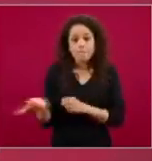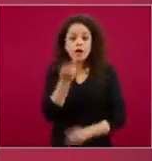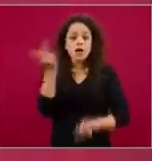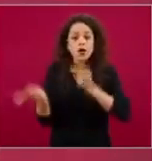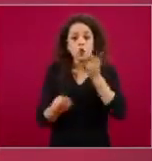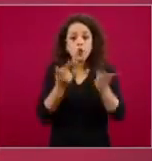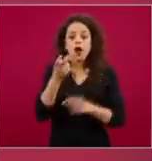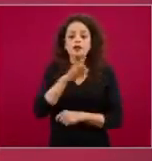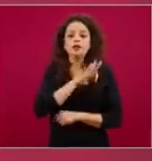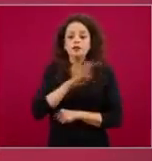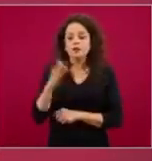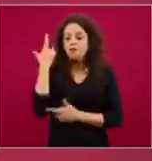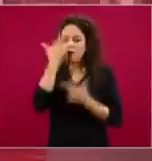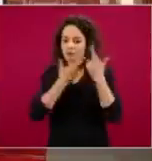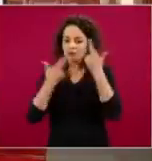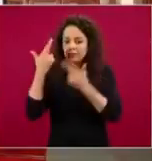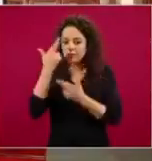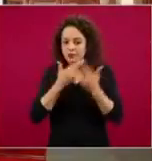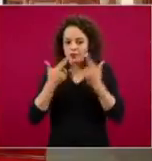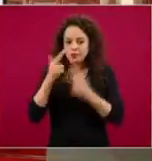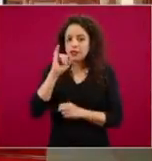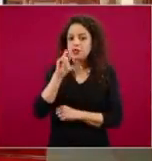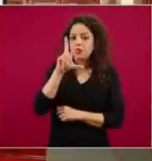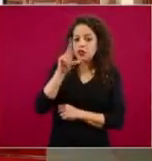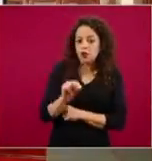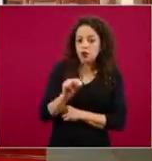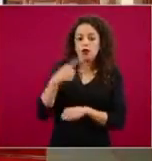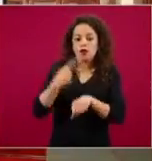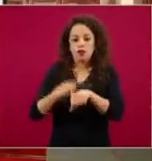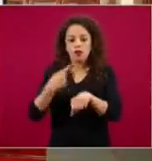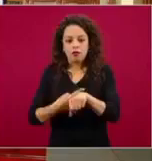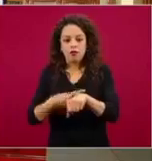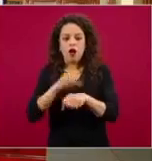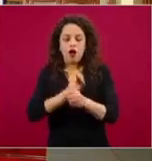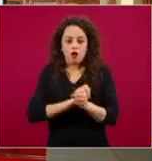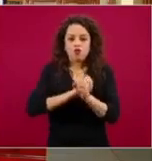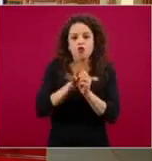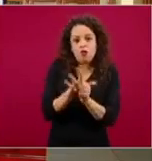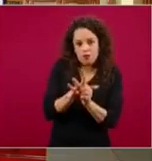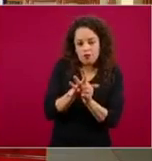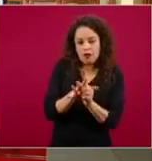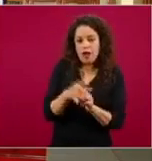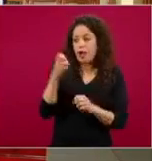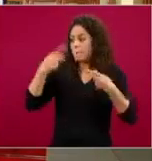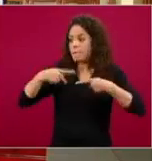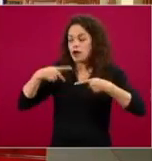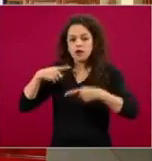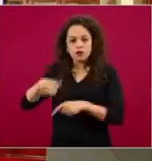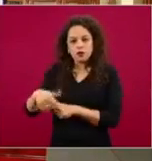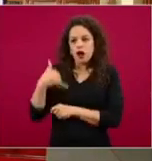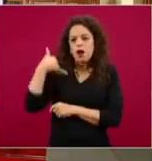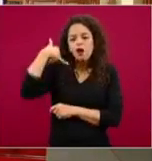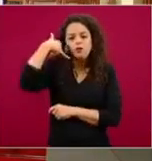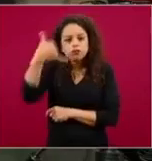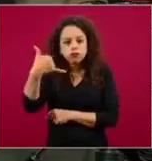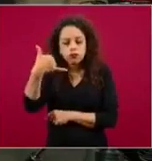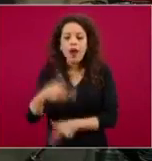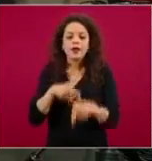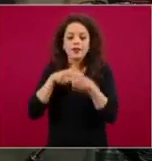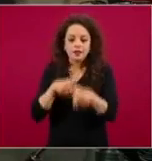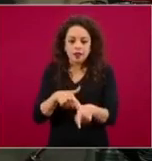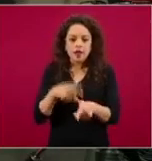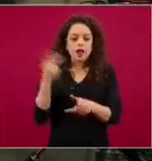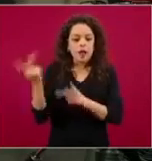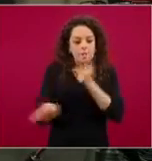evaluar la probabilidad de que se trate o no de COVID y una persona le llama y le ayuda a continuar la evaluación de acuerdo a